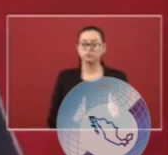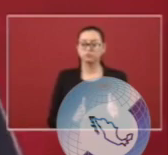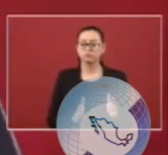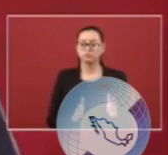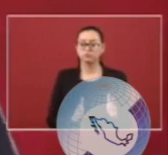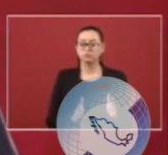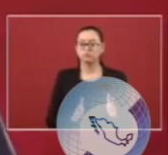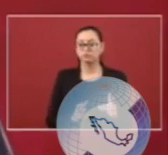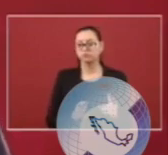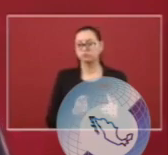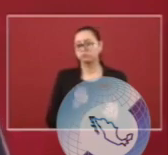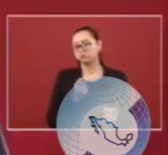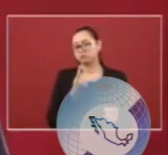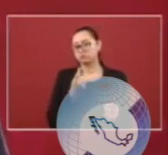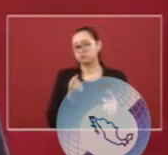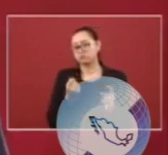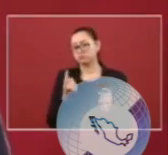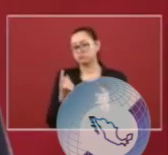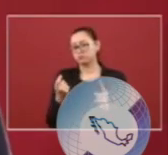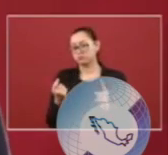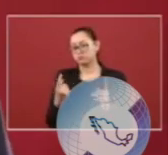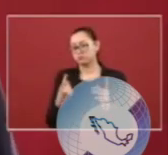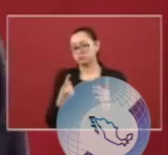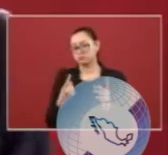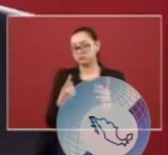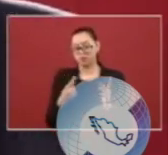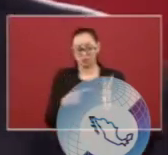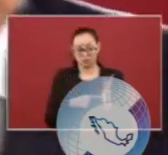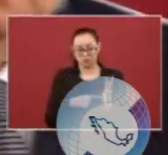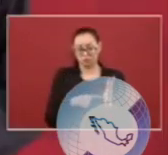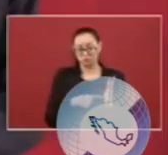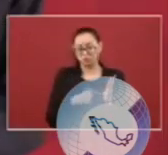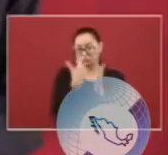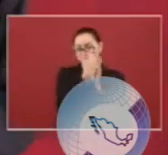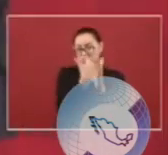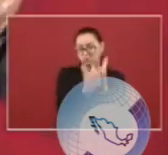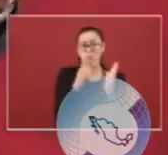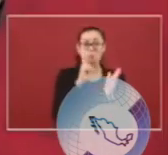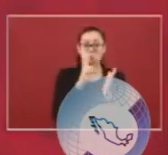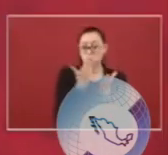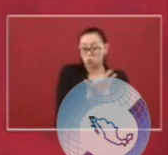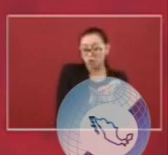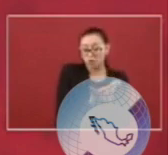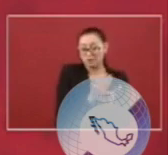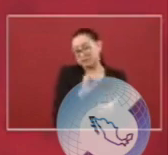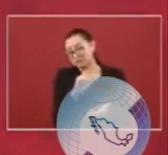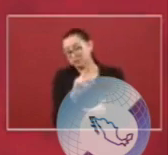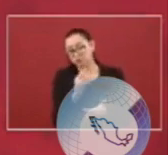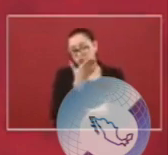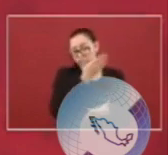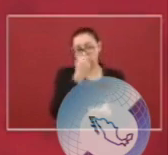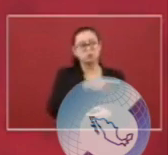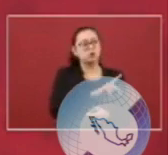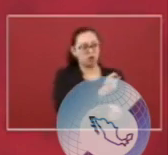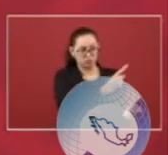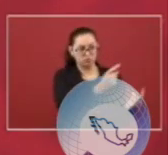de elementos yo no sé si de prueba pero hay testimonios